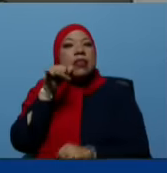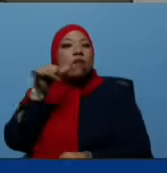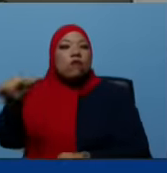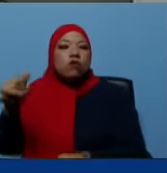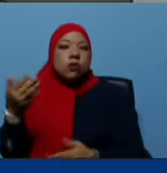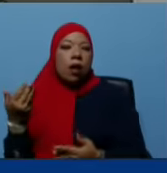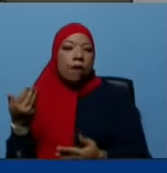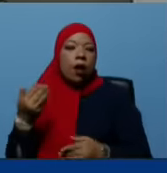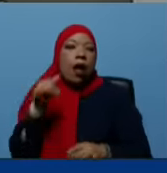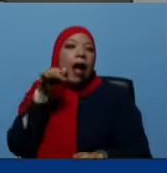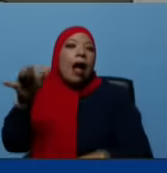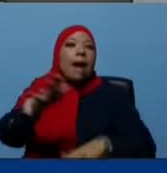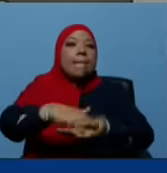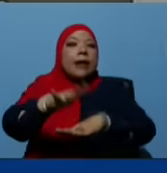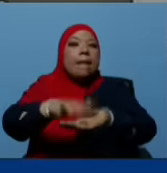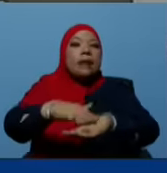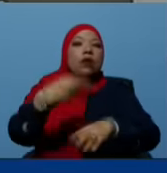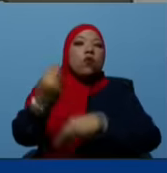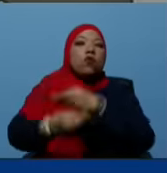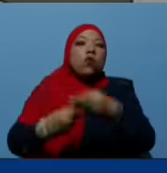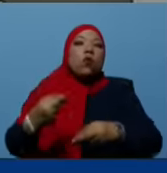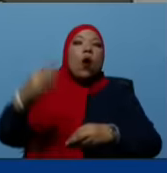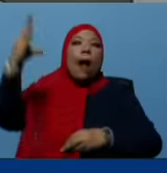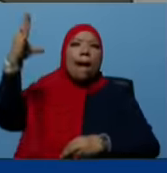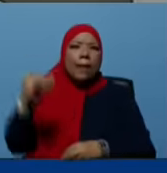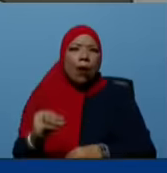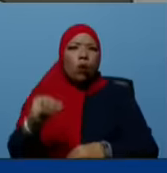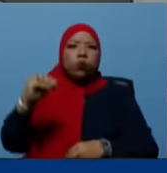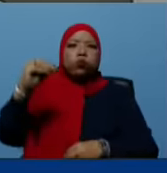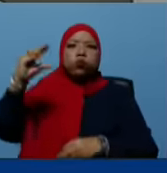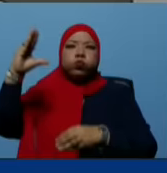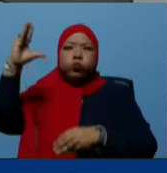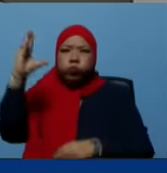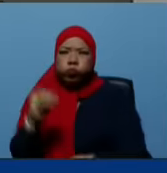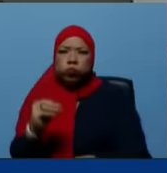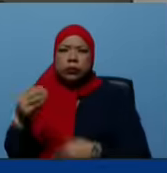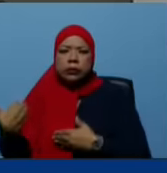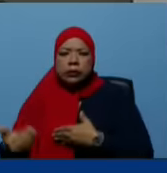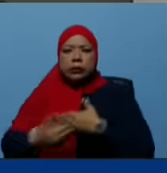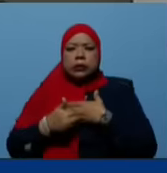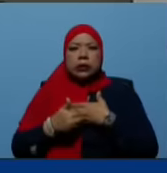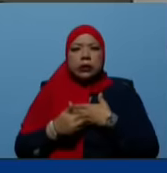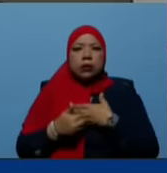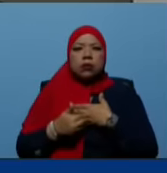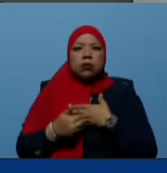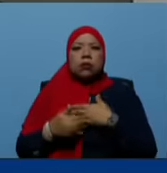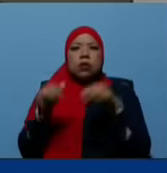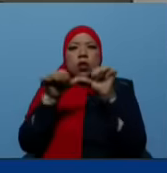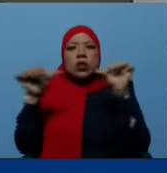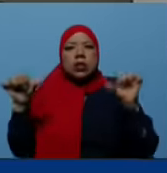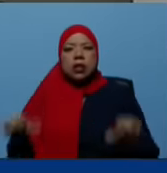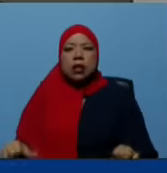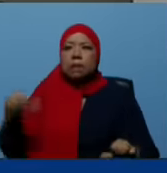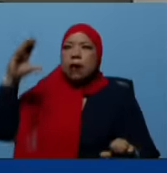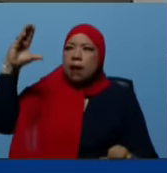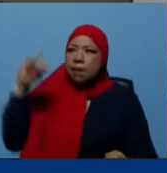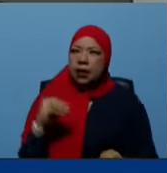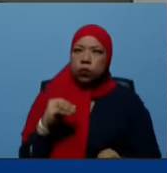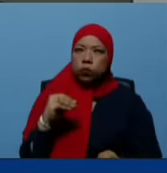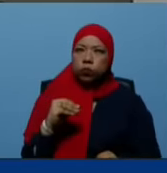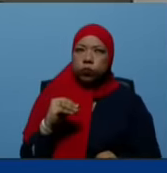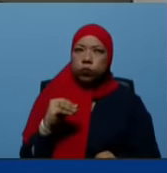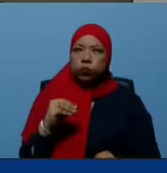anunciaban lo que ellos llamaban un gran apagón, que era un gran ataque criminal contra el sistema eléctrico.